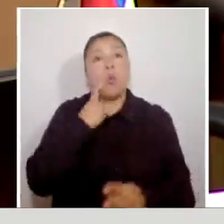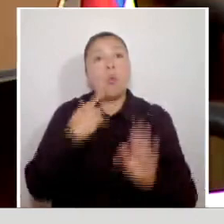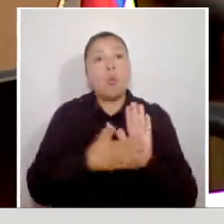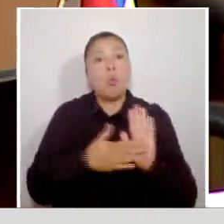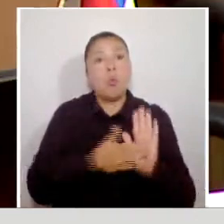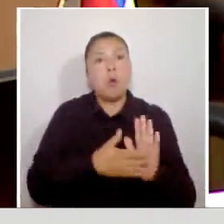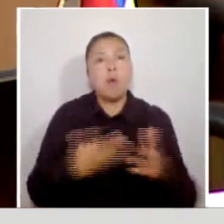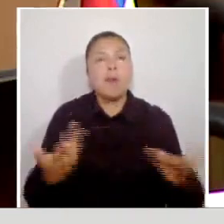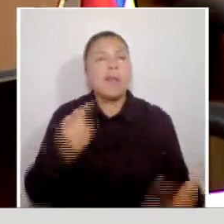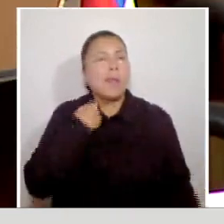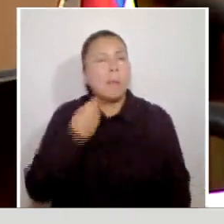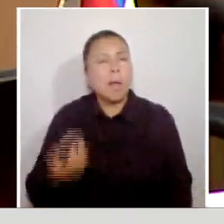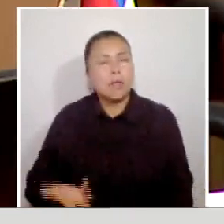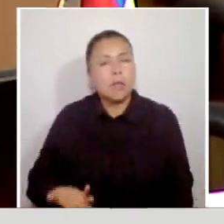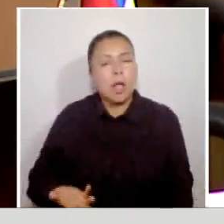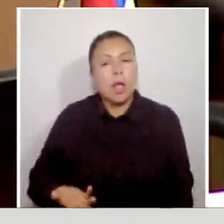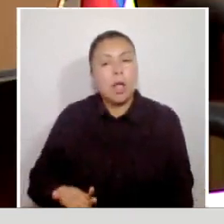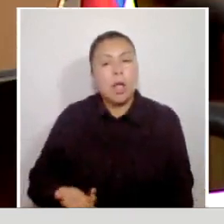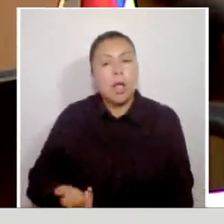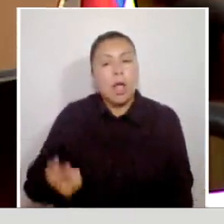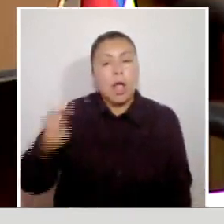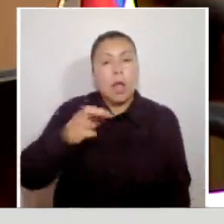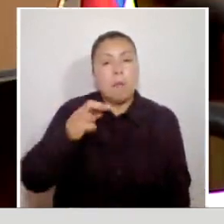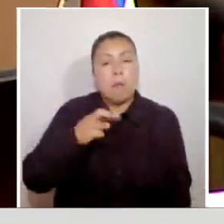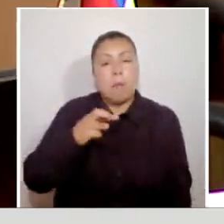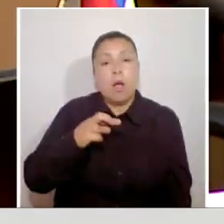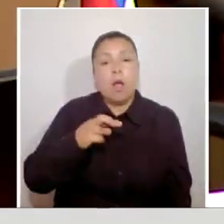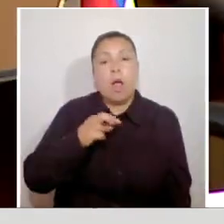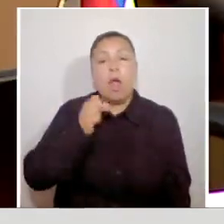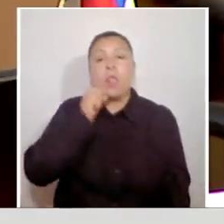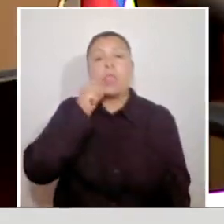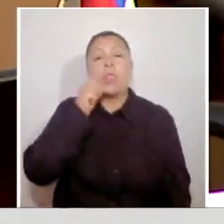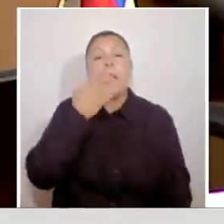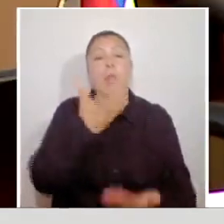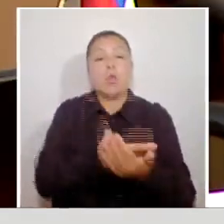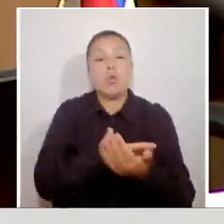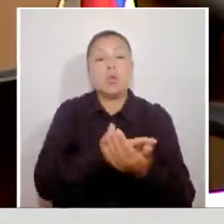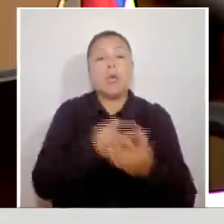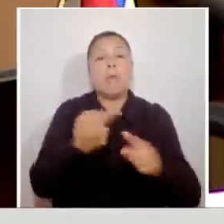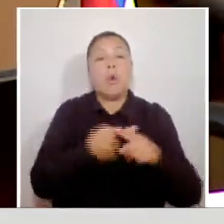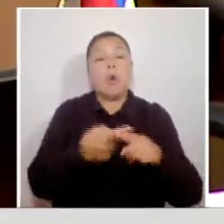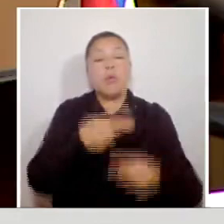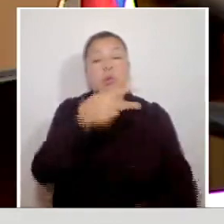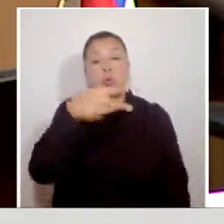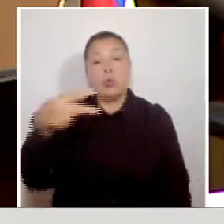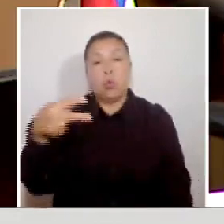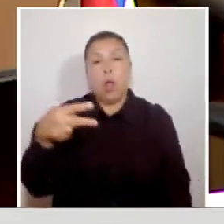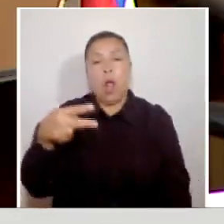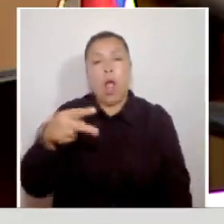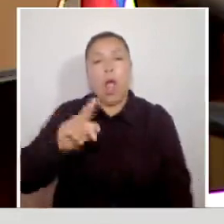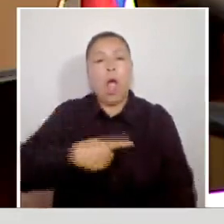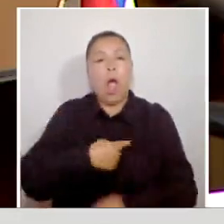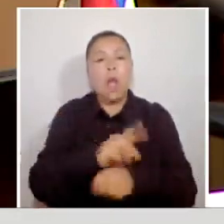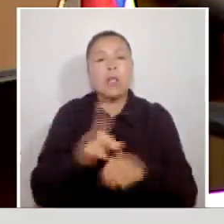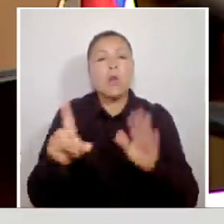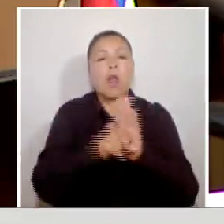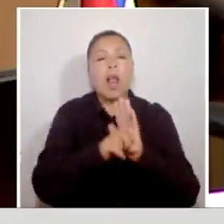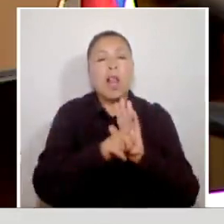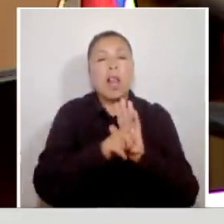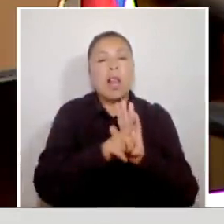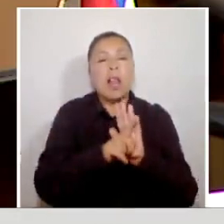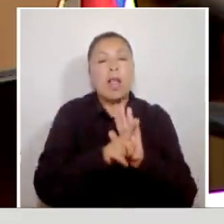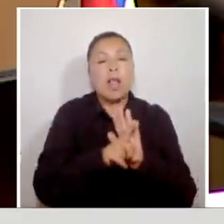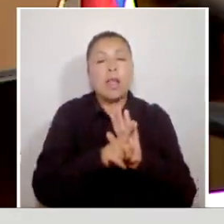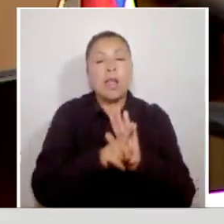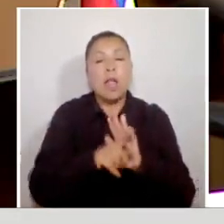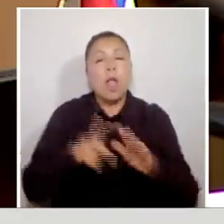lo que pasa el padre interpone una denuncia por abuso sexual inmediatamente la ley que es lo que hace coartar las visitas